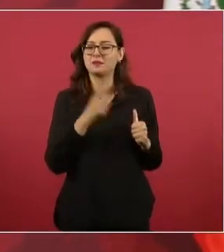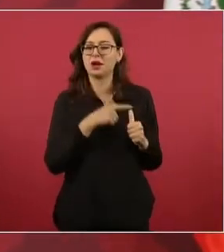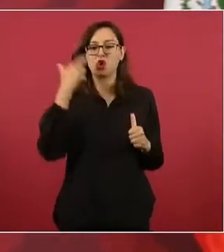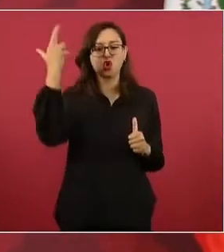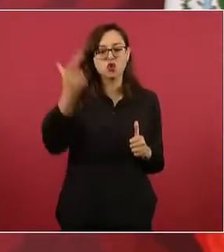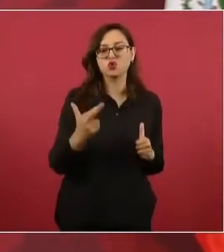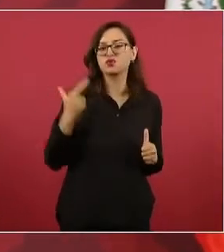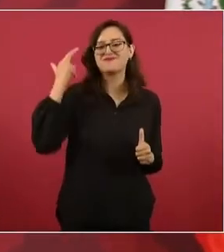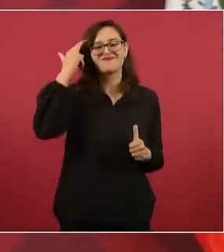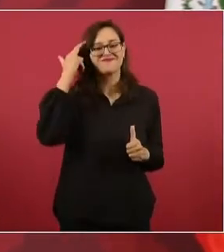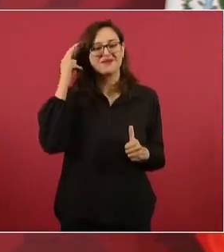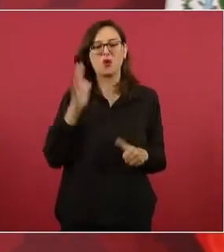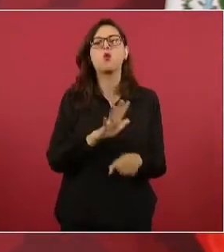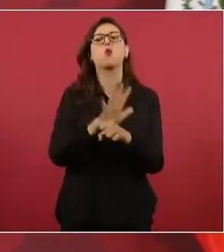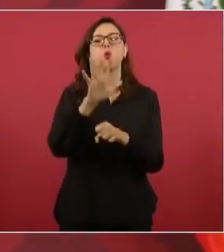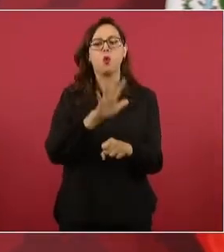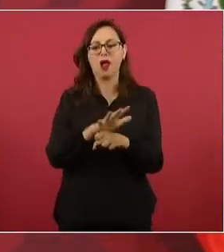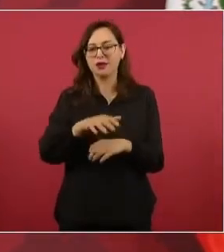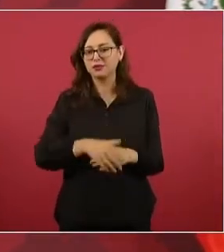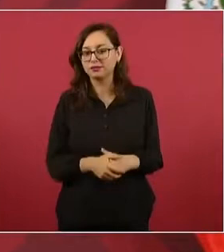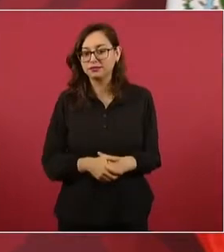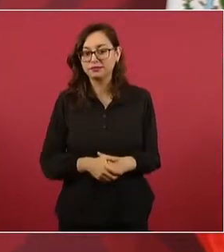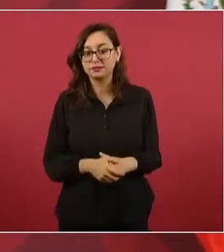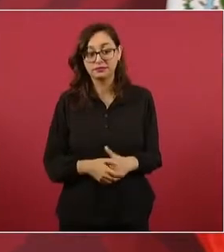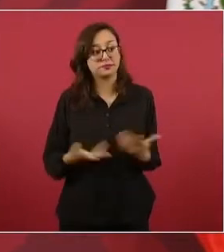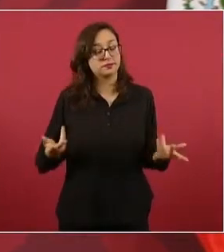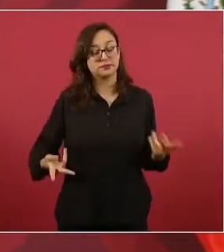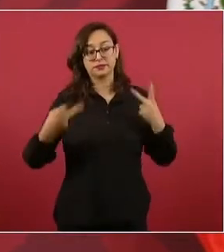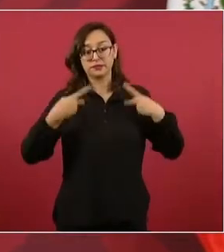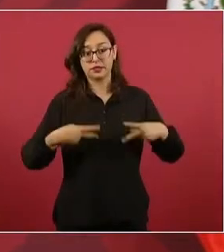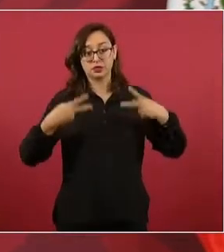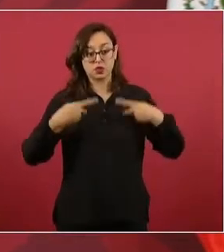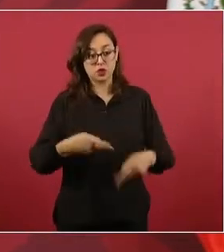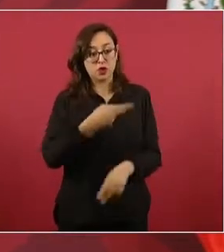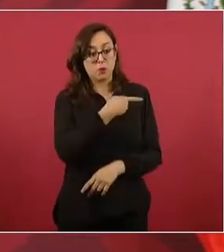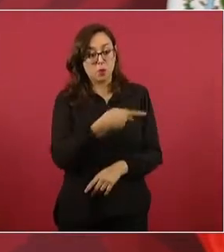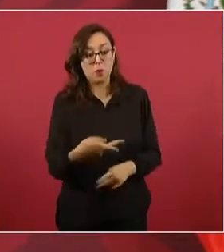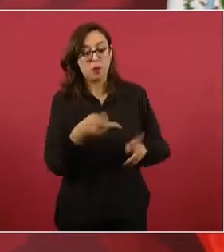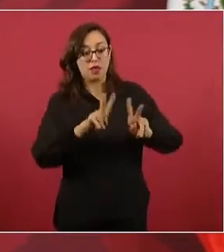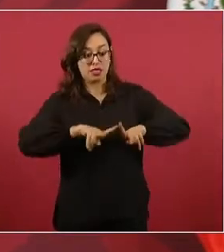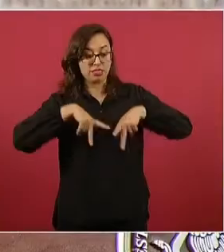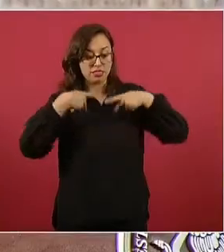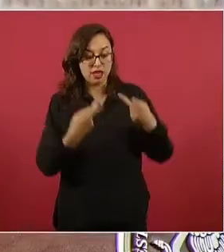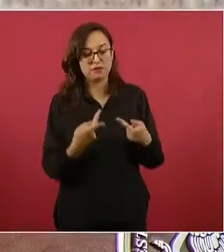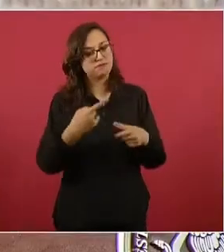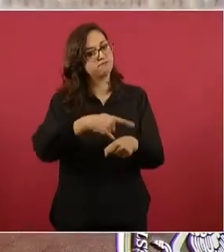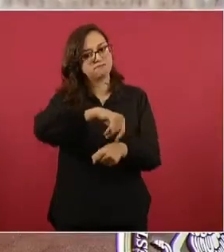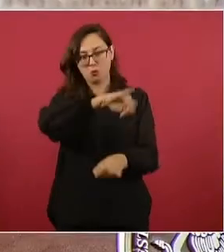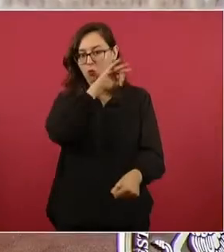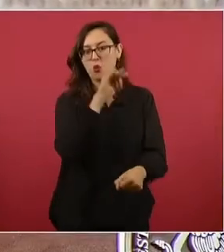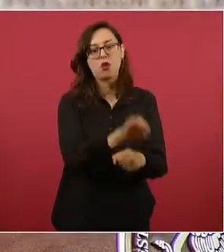al débil de los abusos que comete el fuerte,